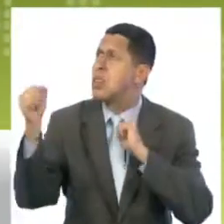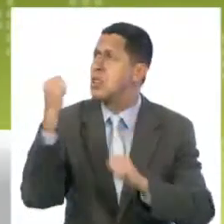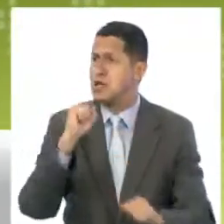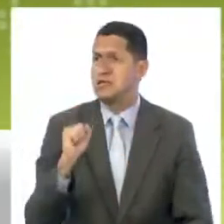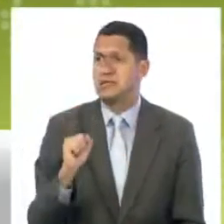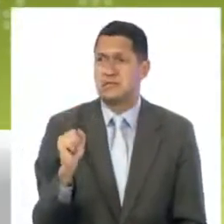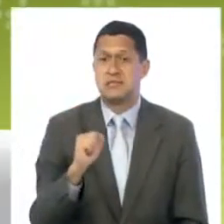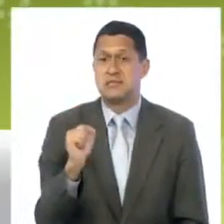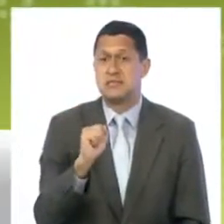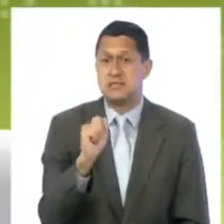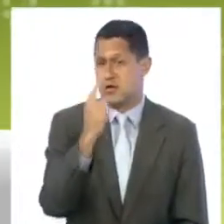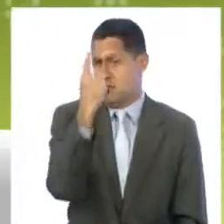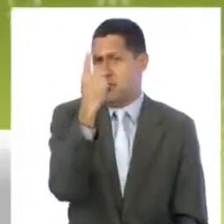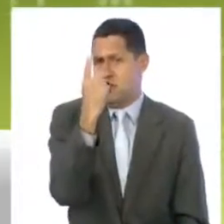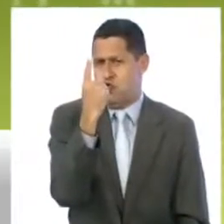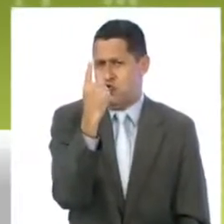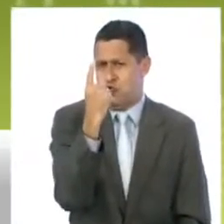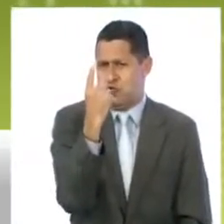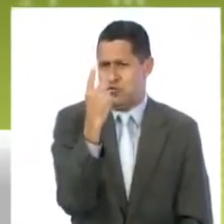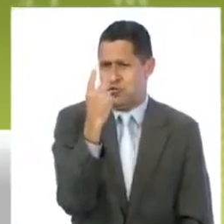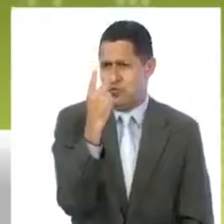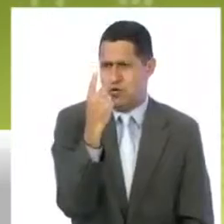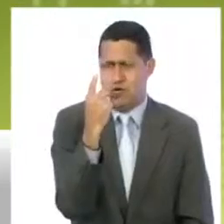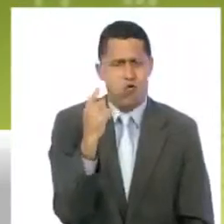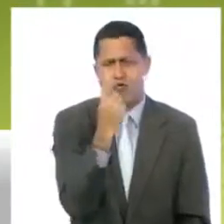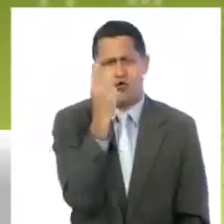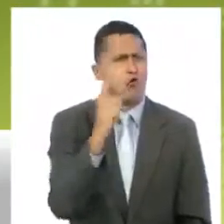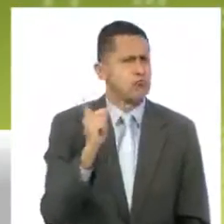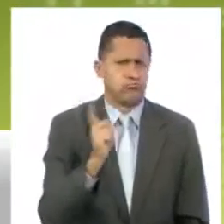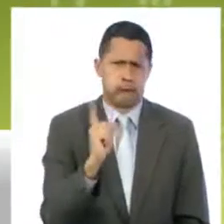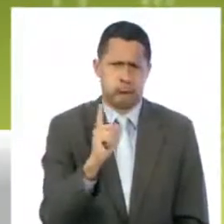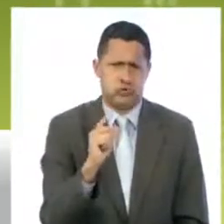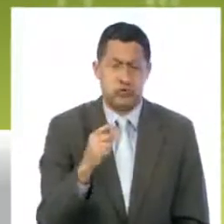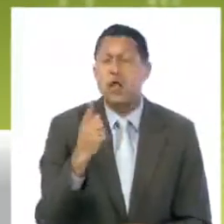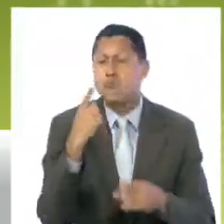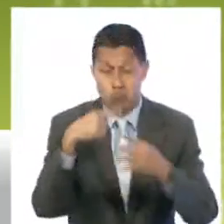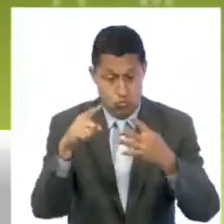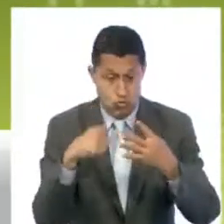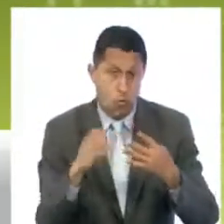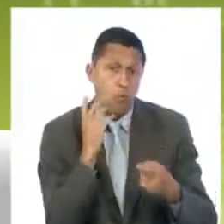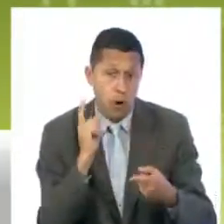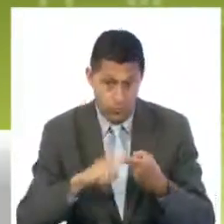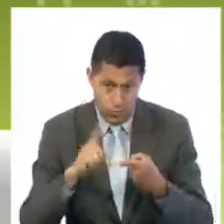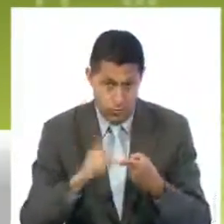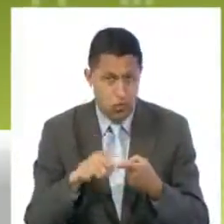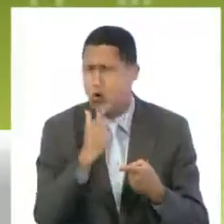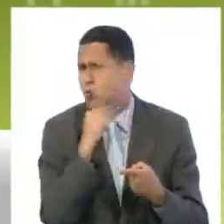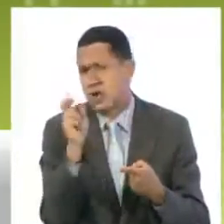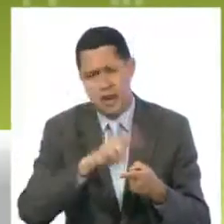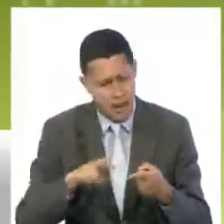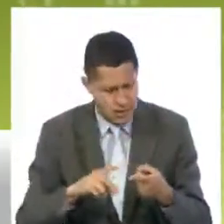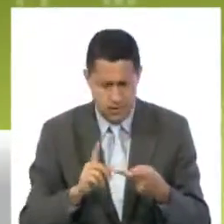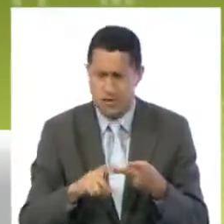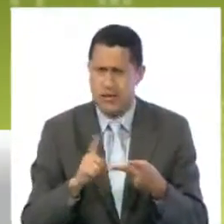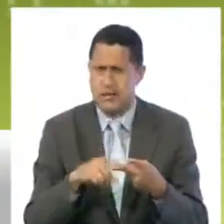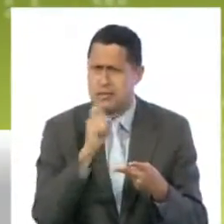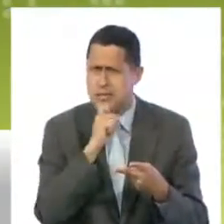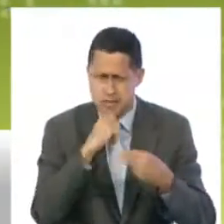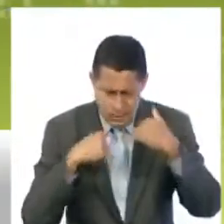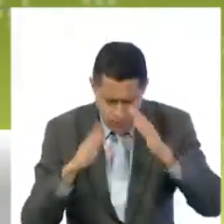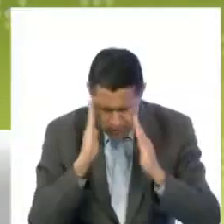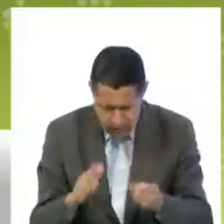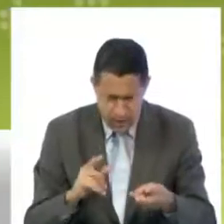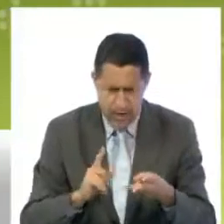es importante y concentrarlo, tratarlo de ayudarlo. A mí me gusta, por mi experiencia personal, que la parte de